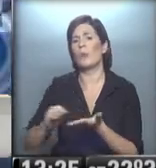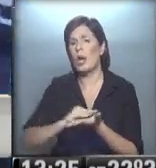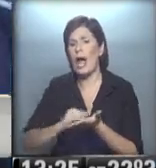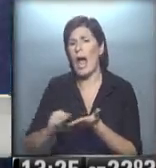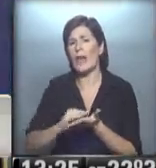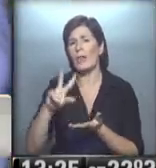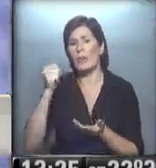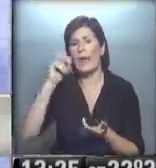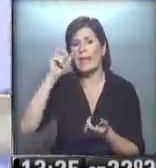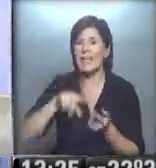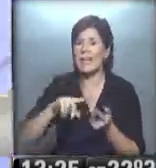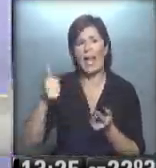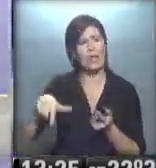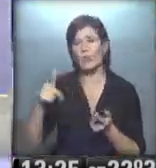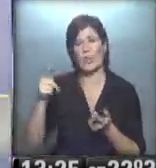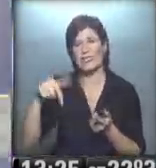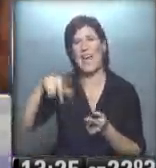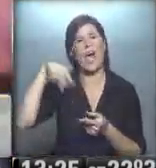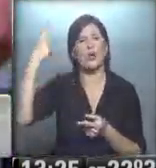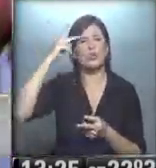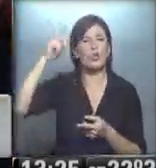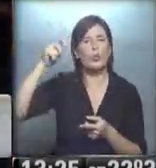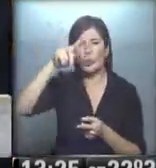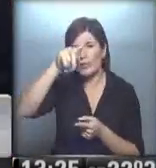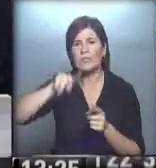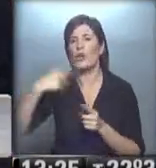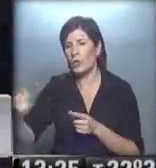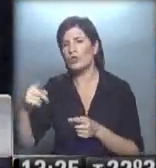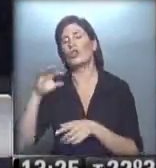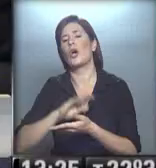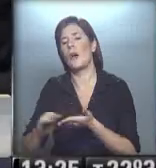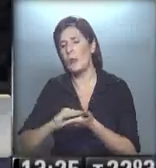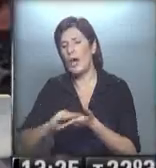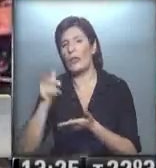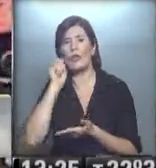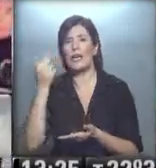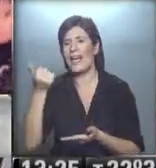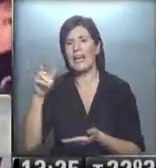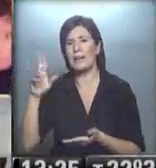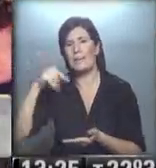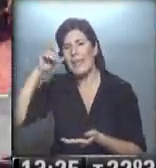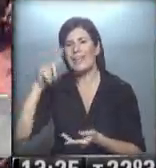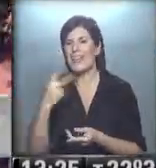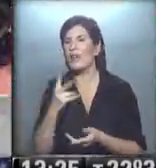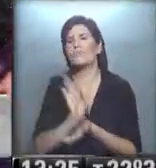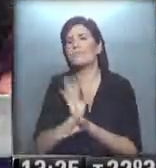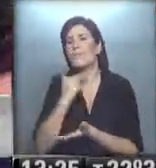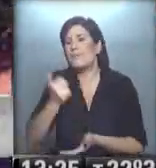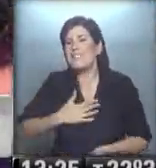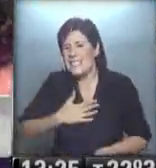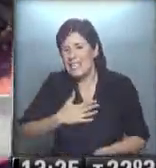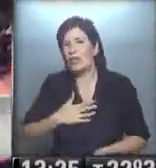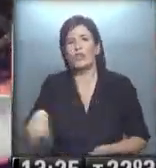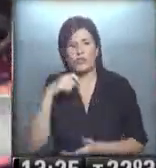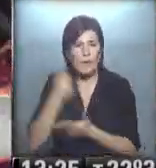que hoy no está acá porque está en otro juicio, el doctor Carlos Garmendia, que son como mi hijo, ellos. Vamos a